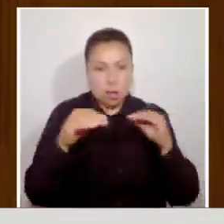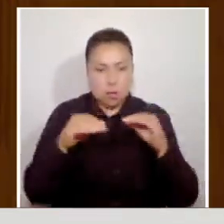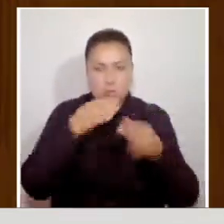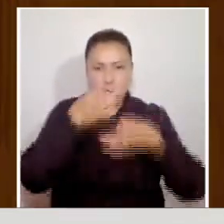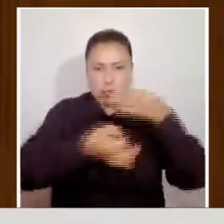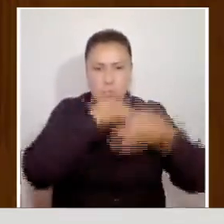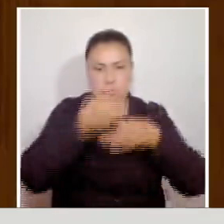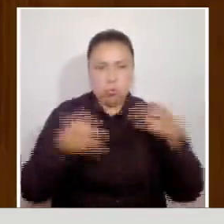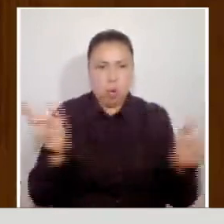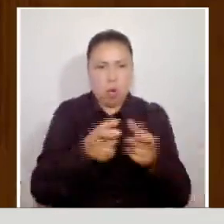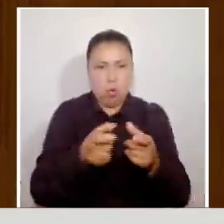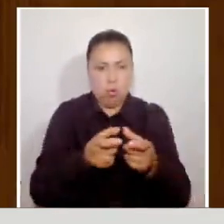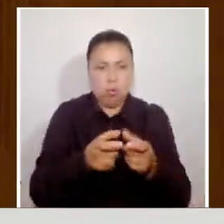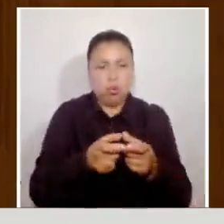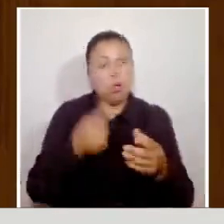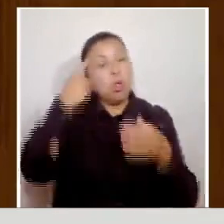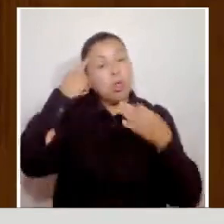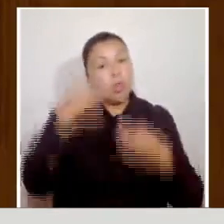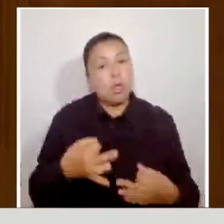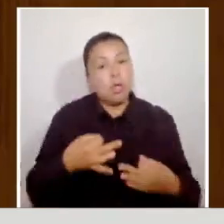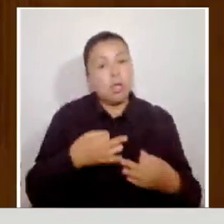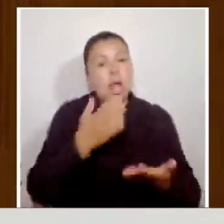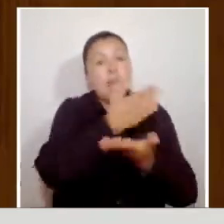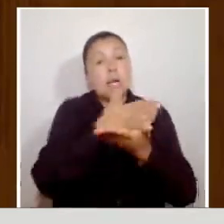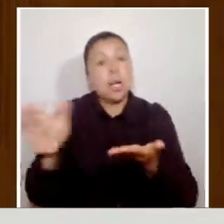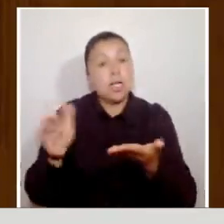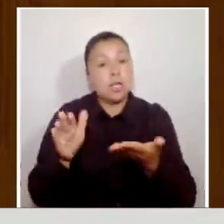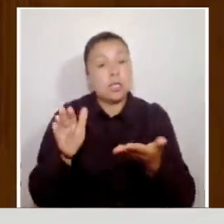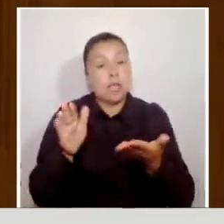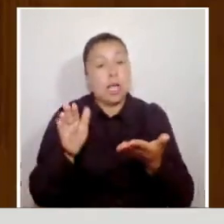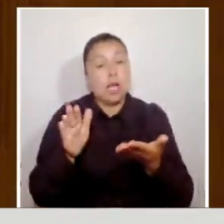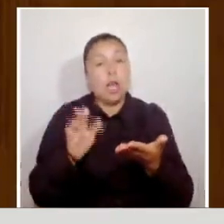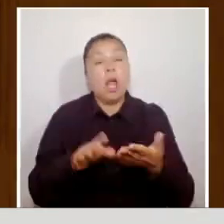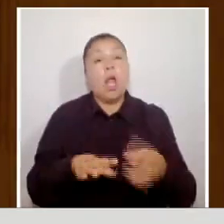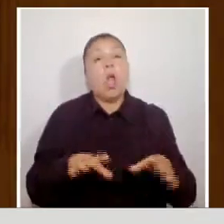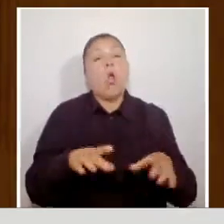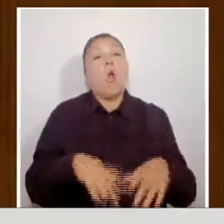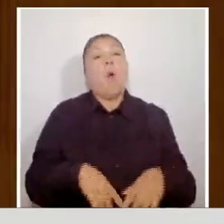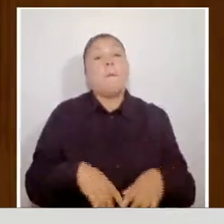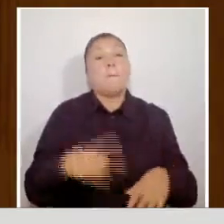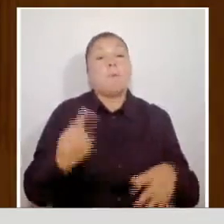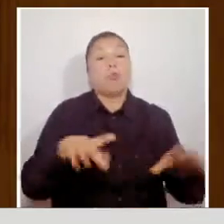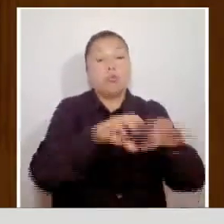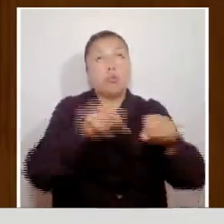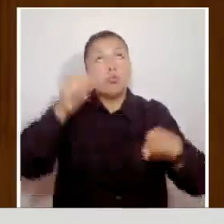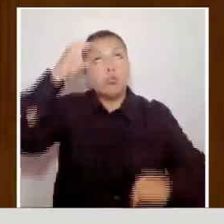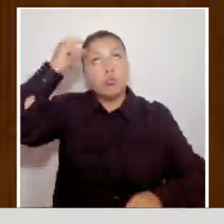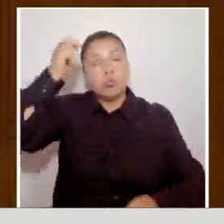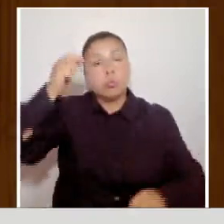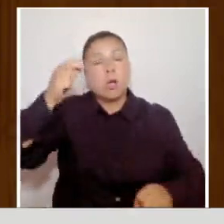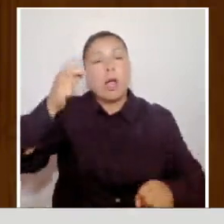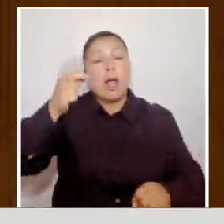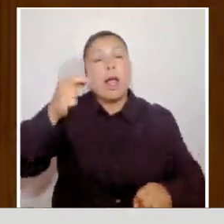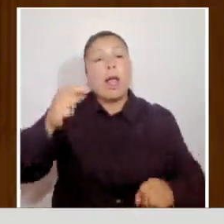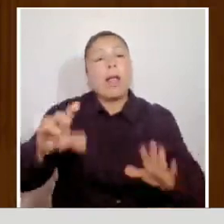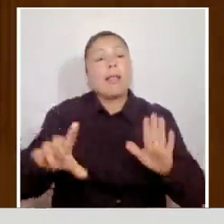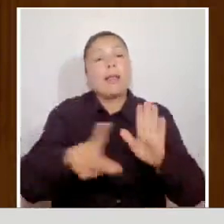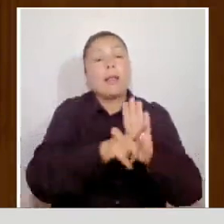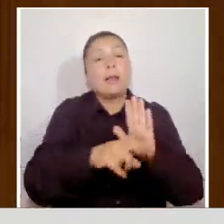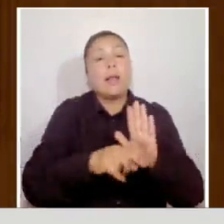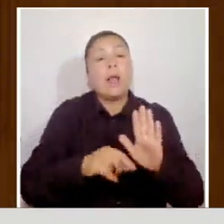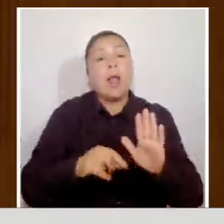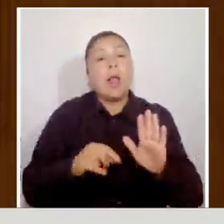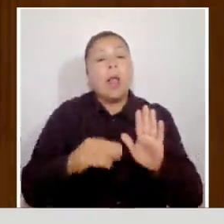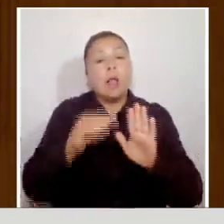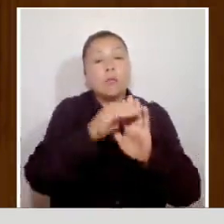comisión decidió rechazar por unanimidad la idea de legislar por las siguientes